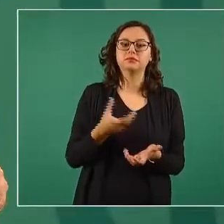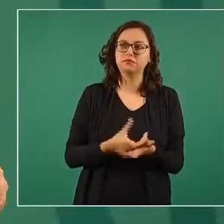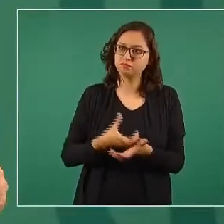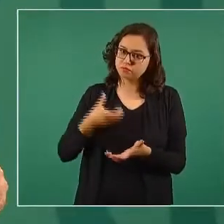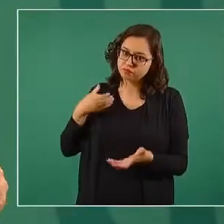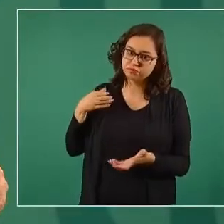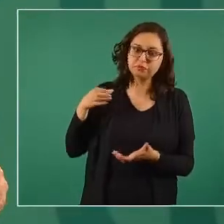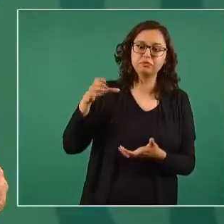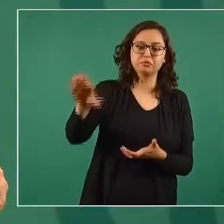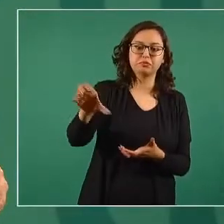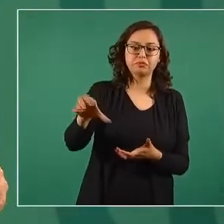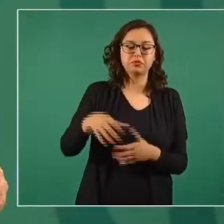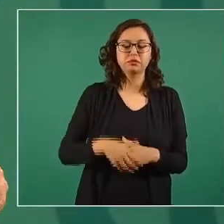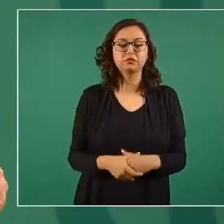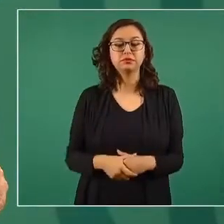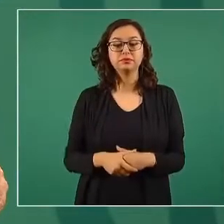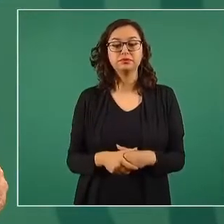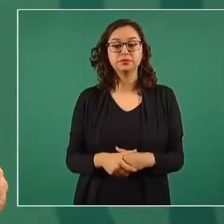anticipado.